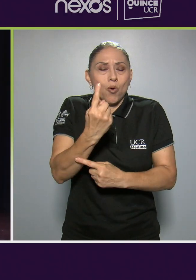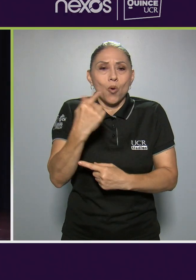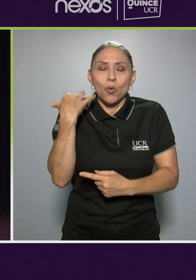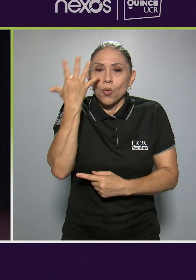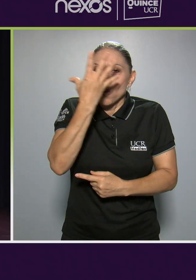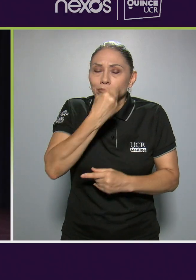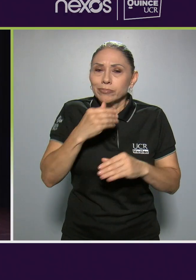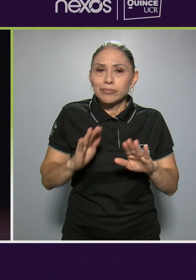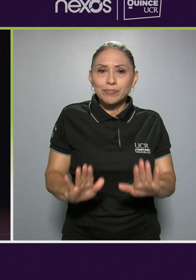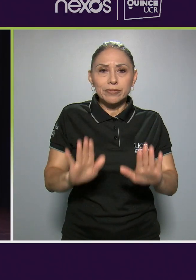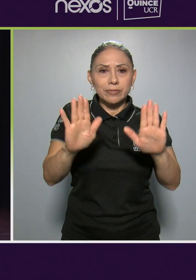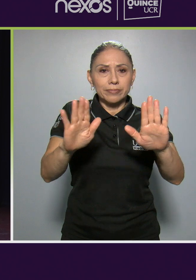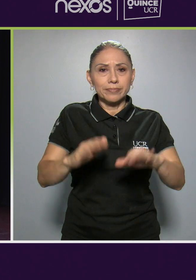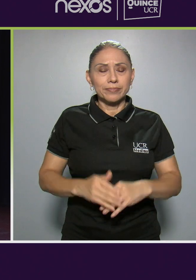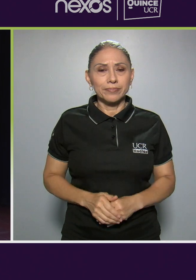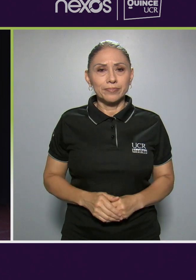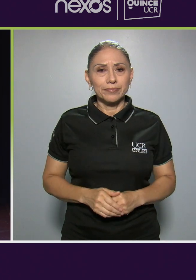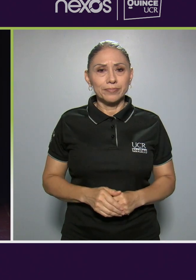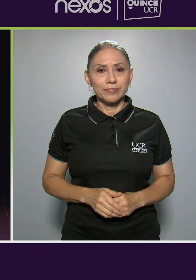bello.